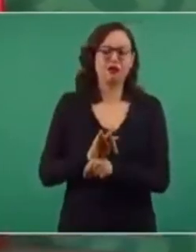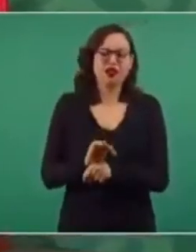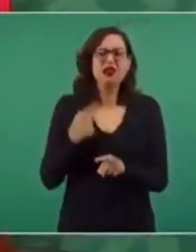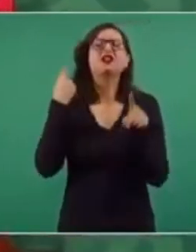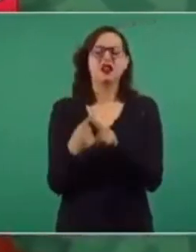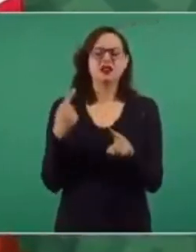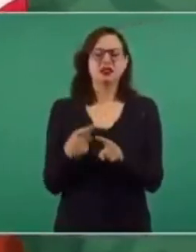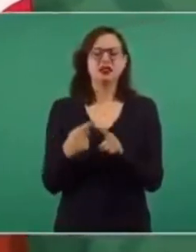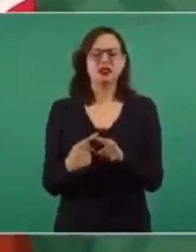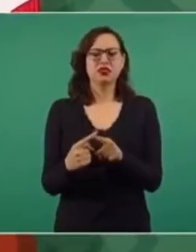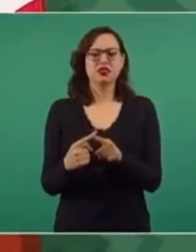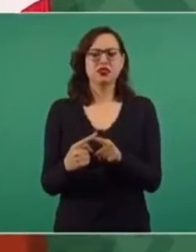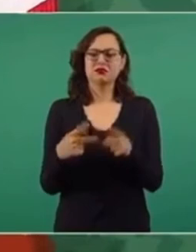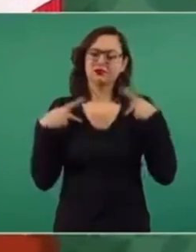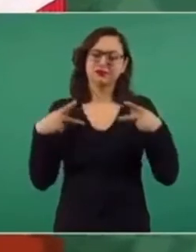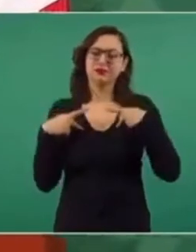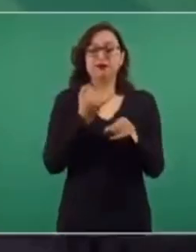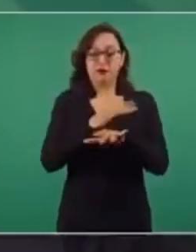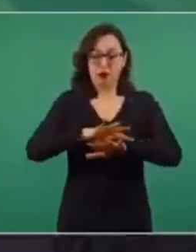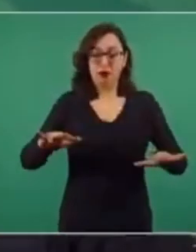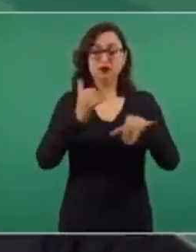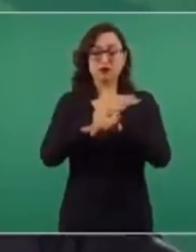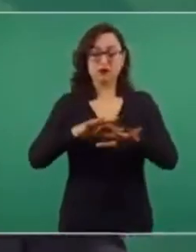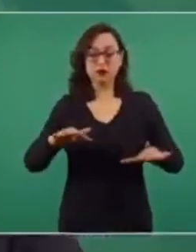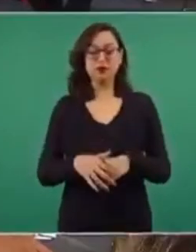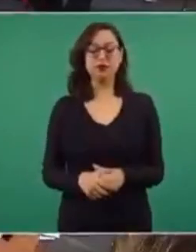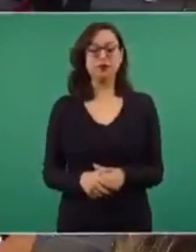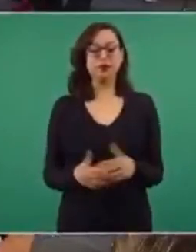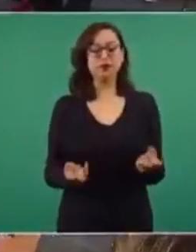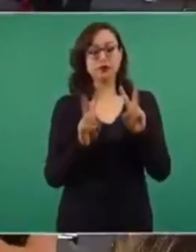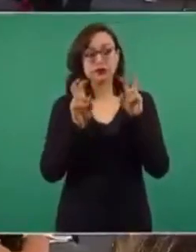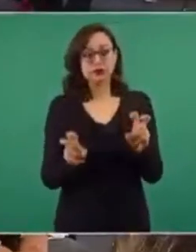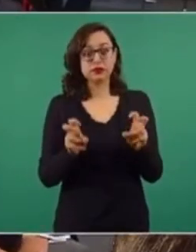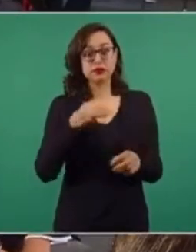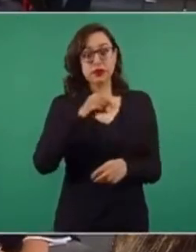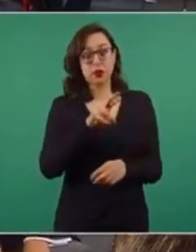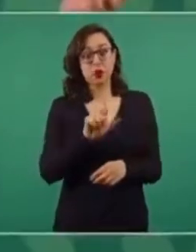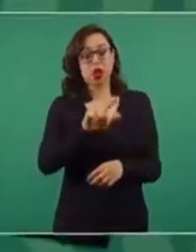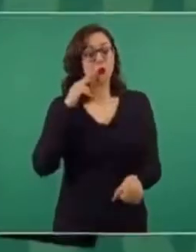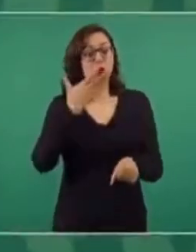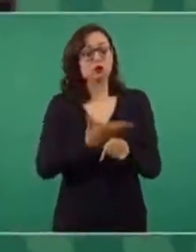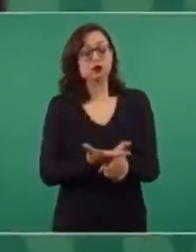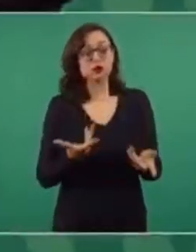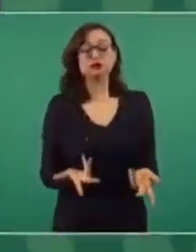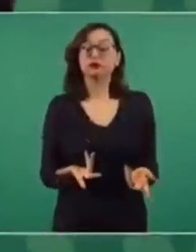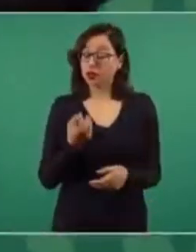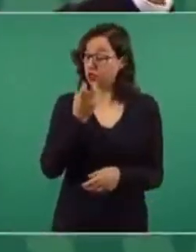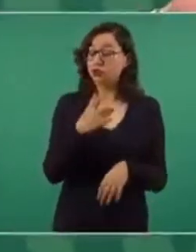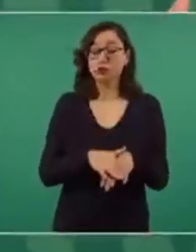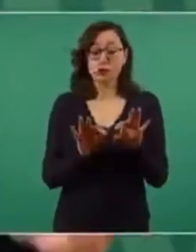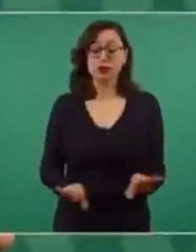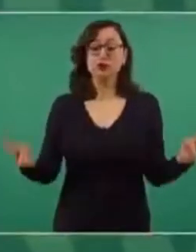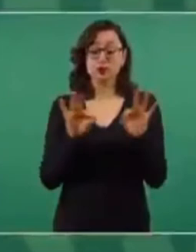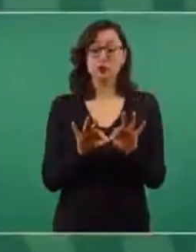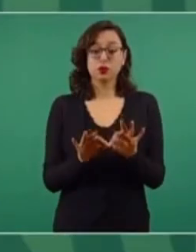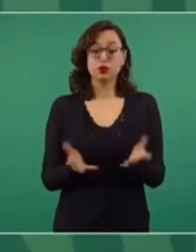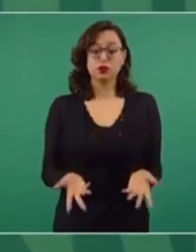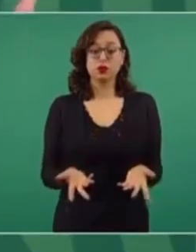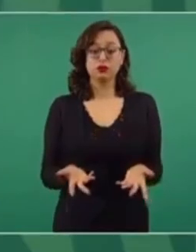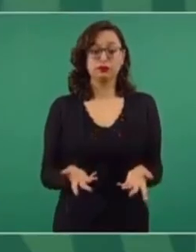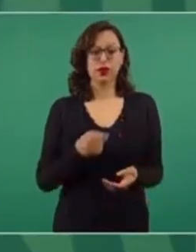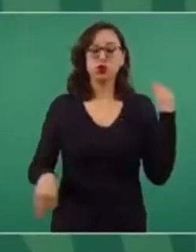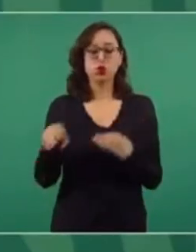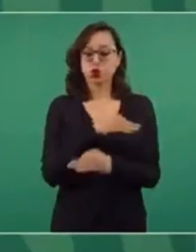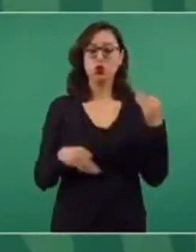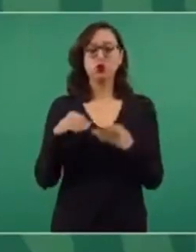guarda? El pueblo. ¿Y sobre la responsabilidad moral? Sobre todo. Ya hablamos la vez pasada, el del periódico Universal habló de